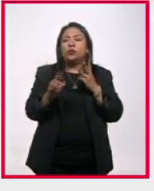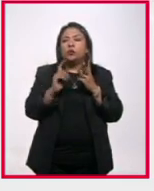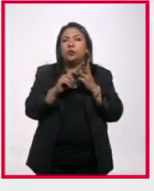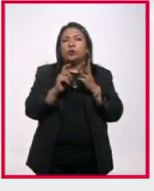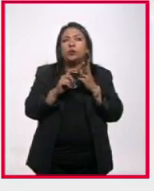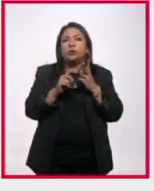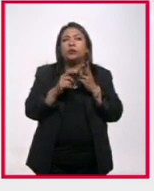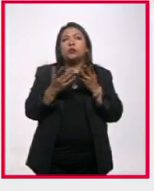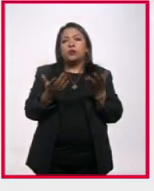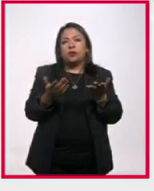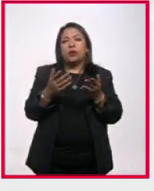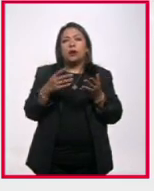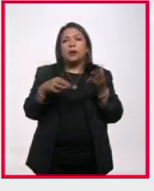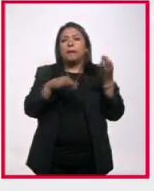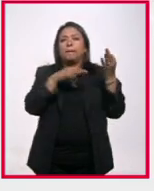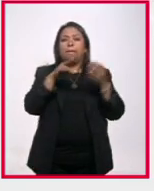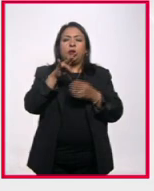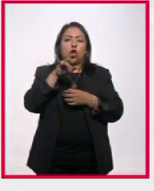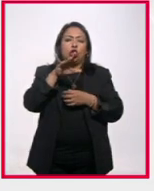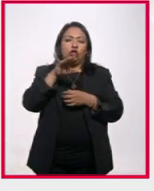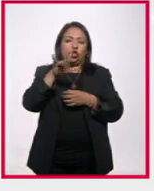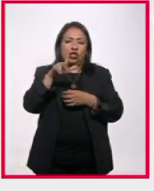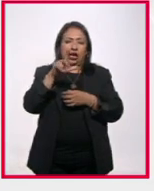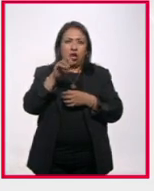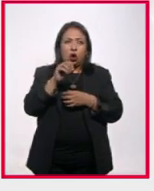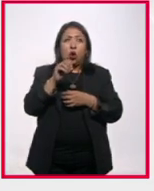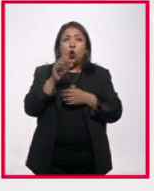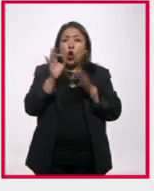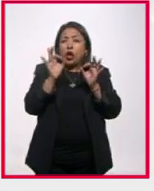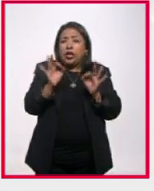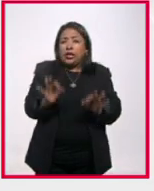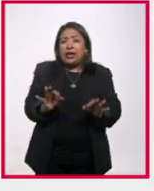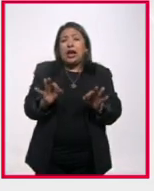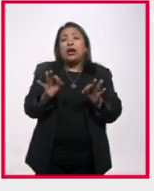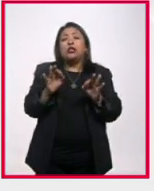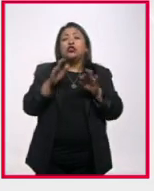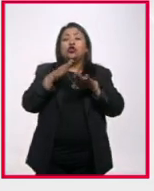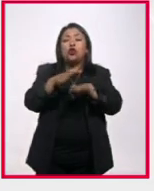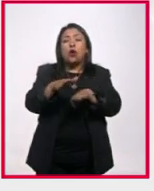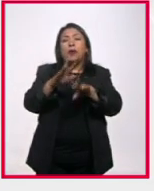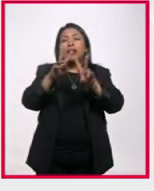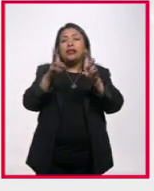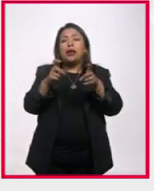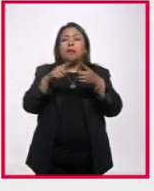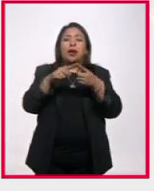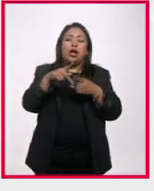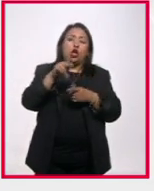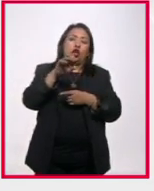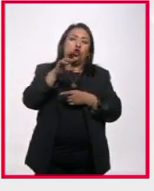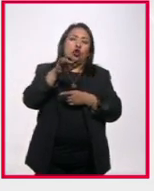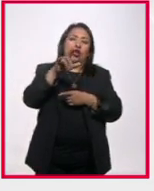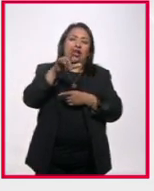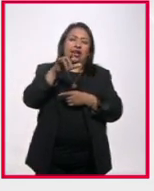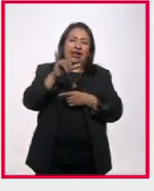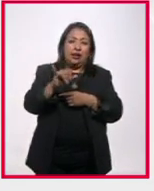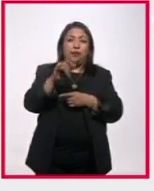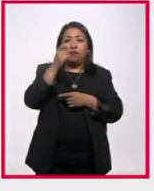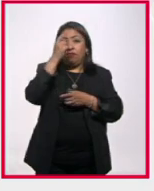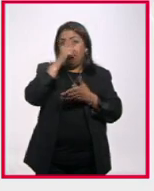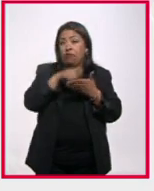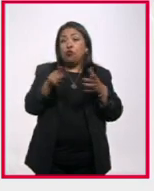y en este caso el violonchelo. Con instrumentos originales, el programa va a girar en torno a la figura de Corelli, que fue un compositor que